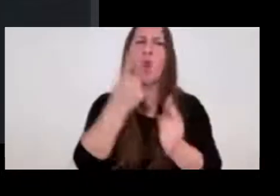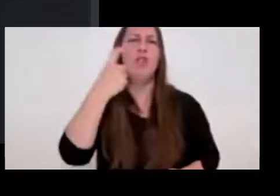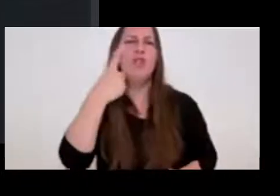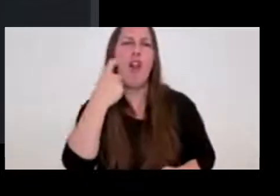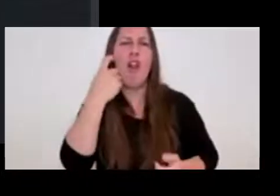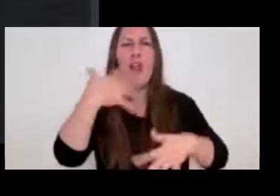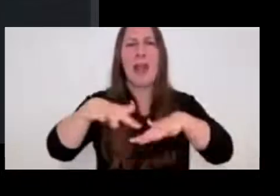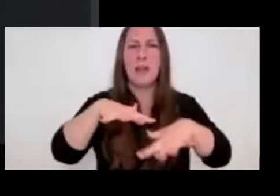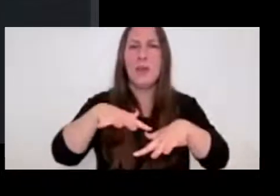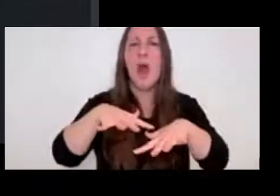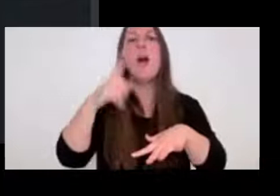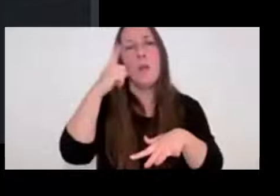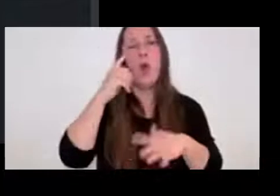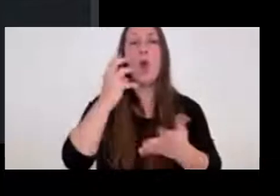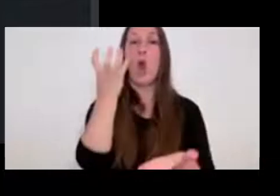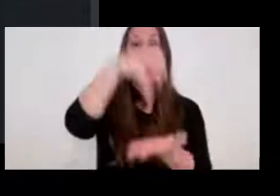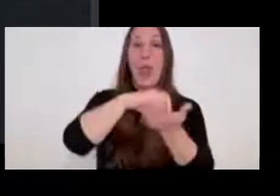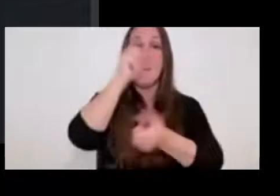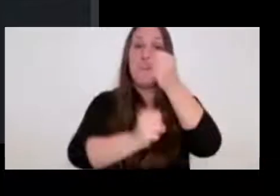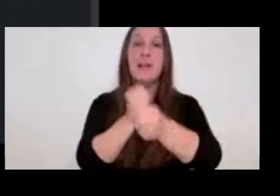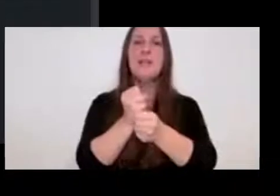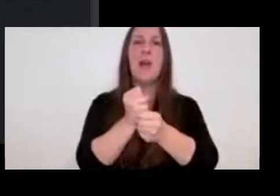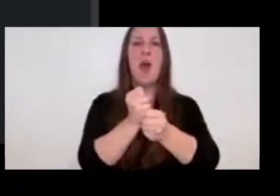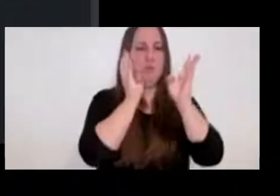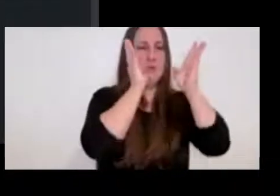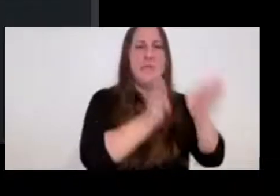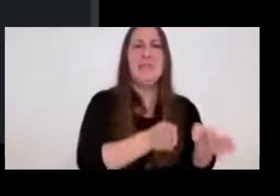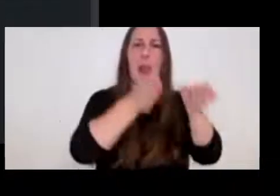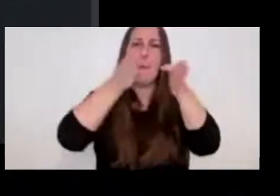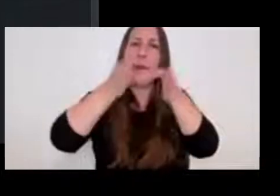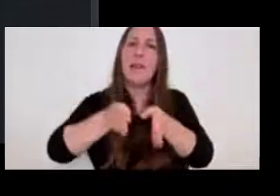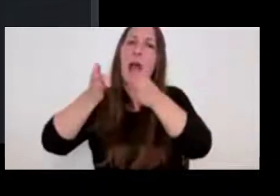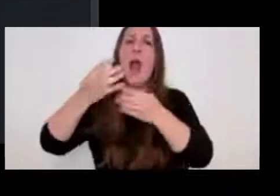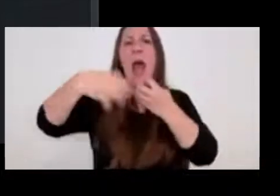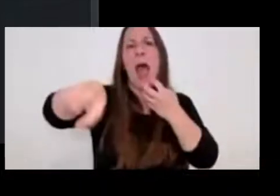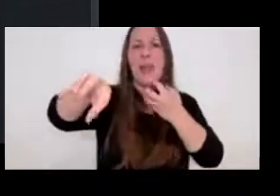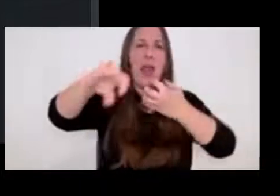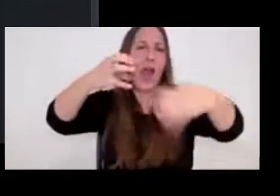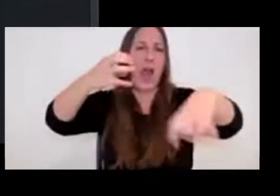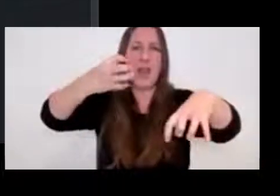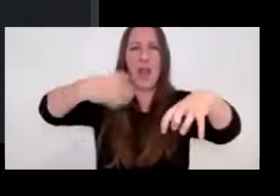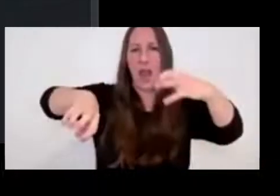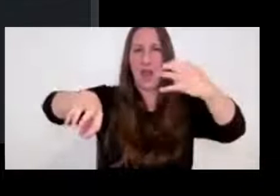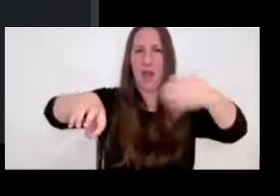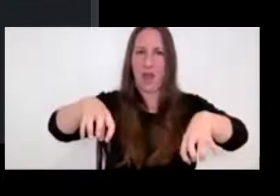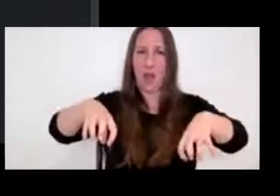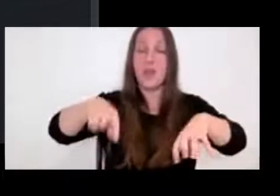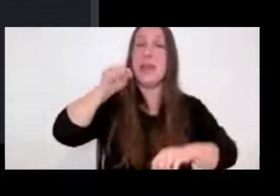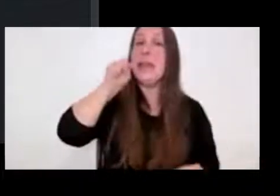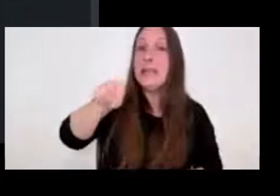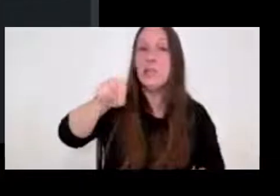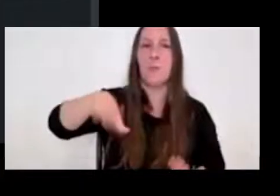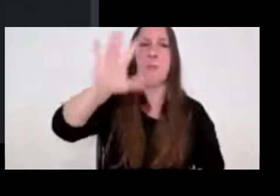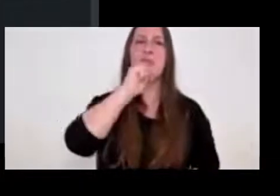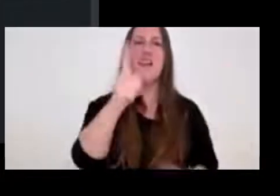mejor fue segmentar a la empresa. Fue segmentar a la empresa por áreas. Es mucho más fácil hacer una